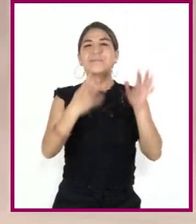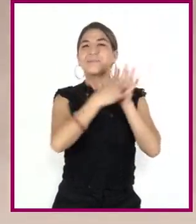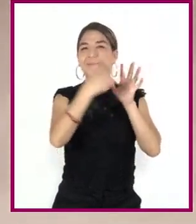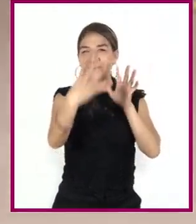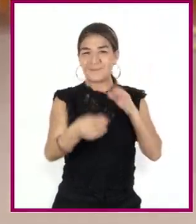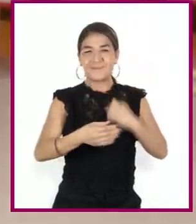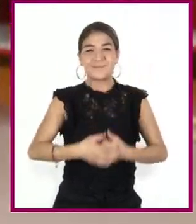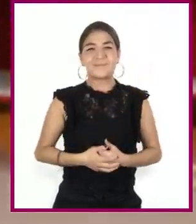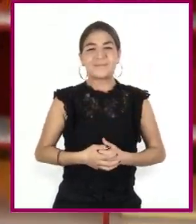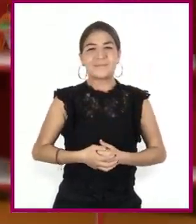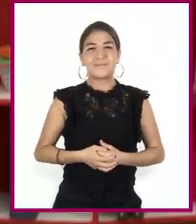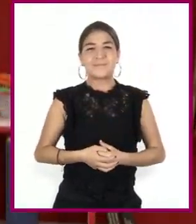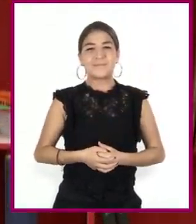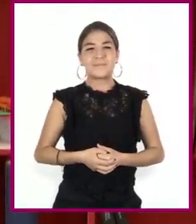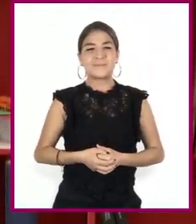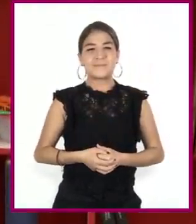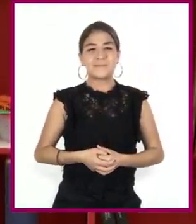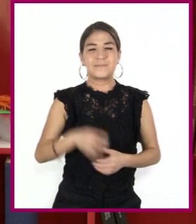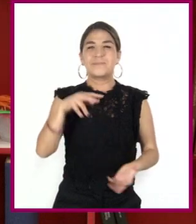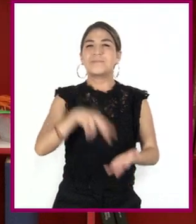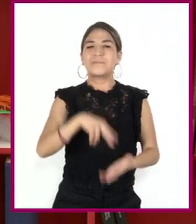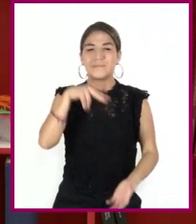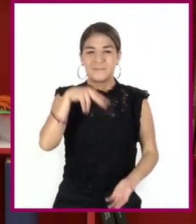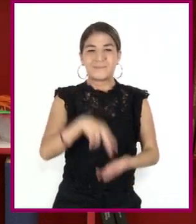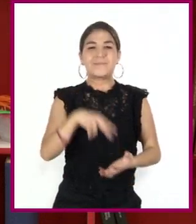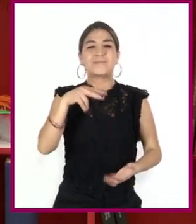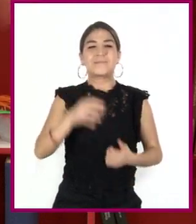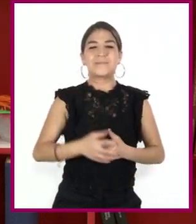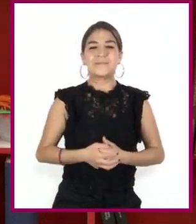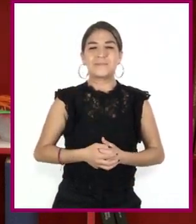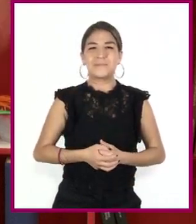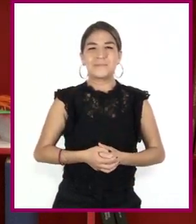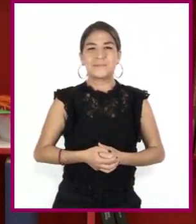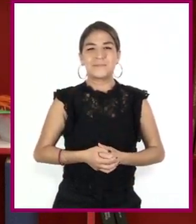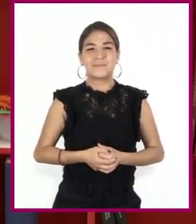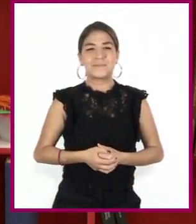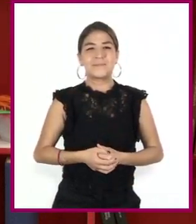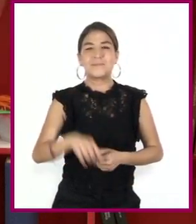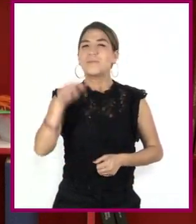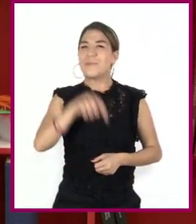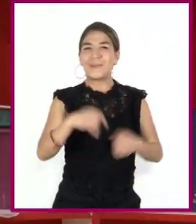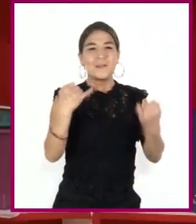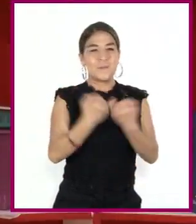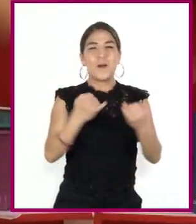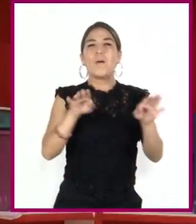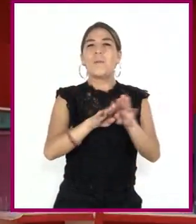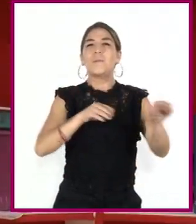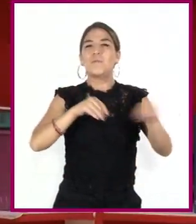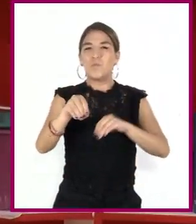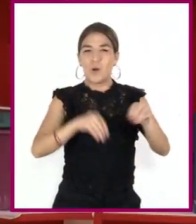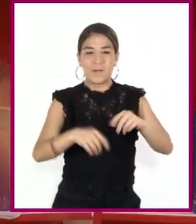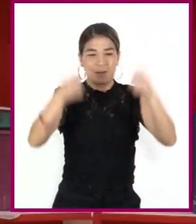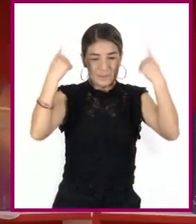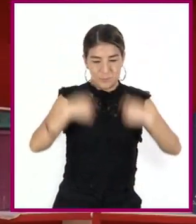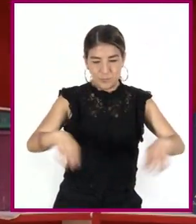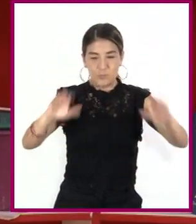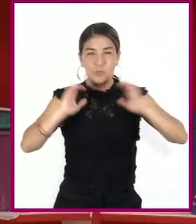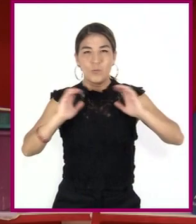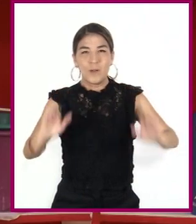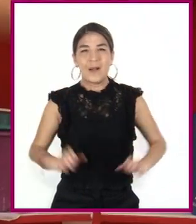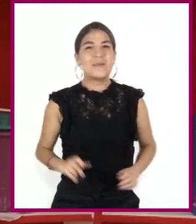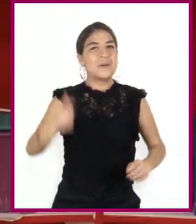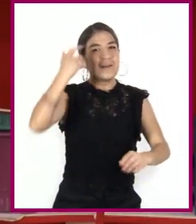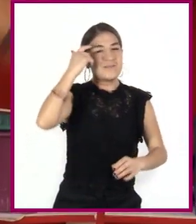Vamos. Saltos de estrella. Aquí también trabajamos coordinación, ¿verdad, maestra? Exactamente.